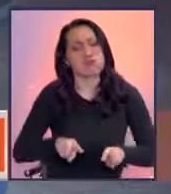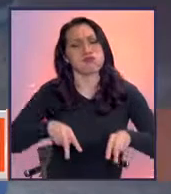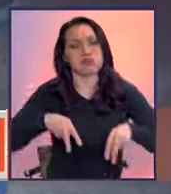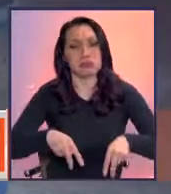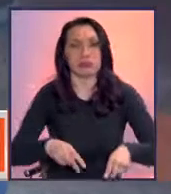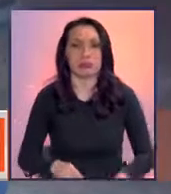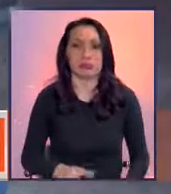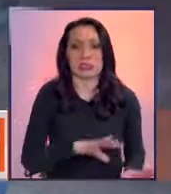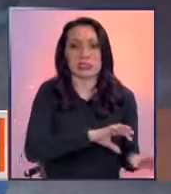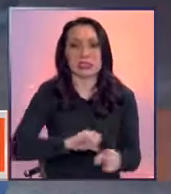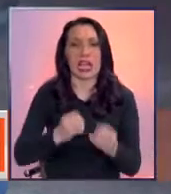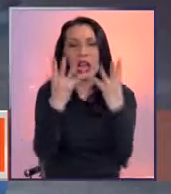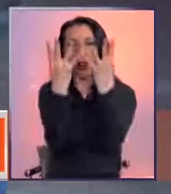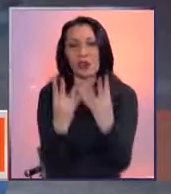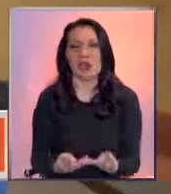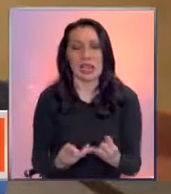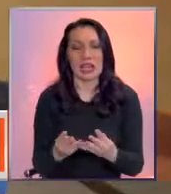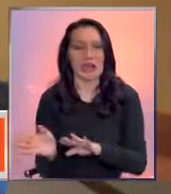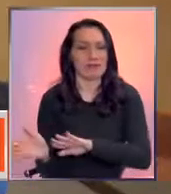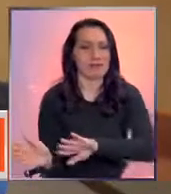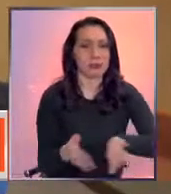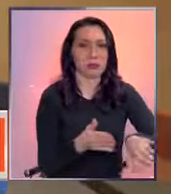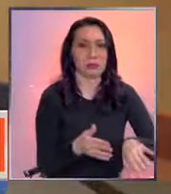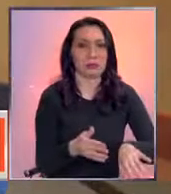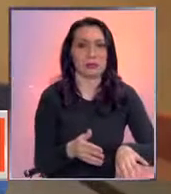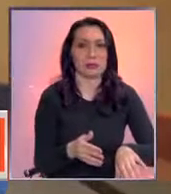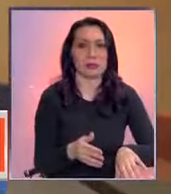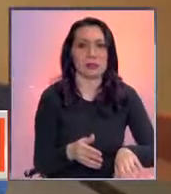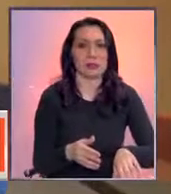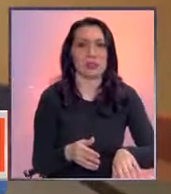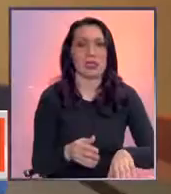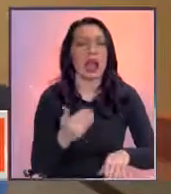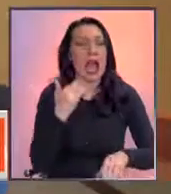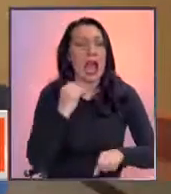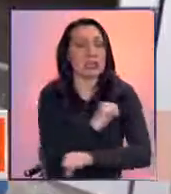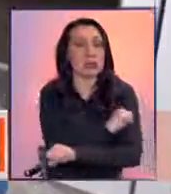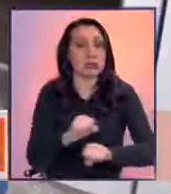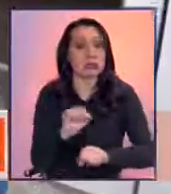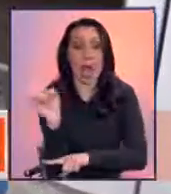Sacaron una reja, casi explotaron un auto,